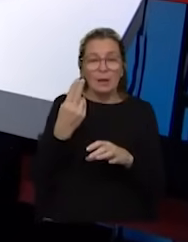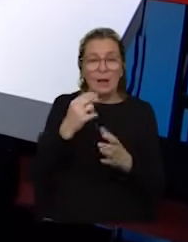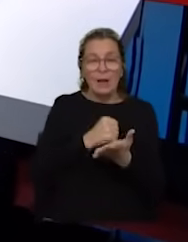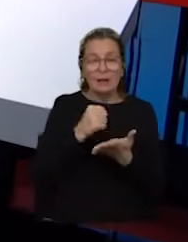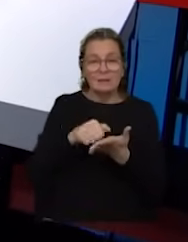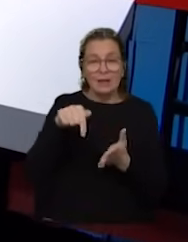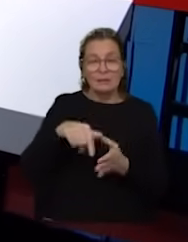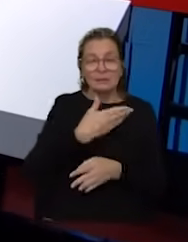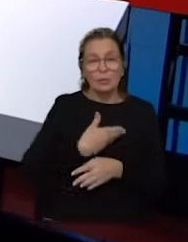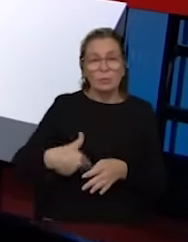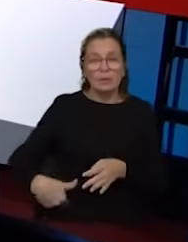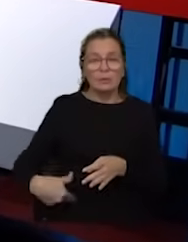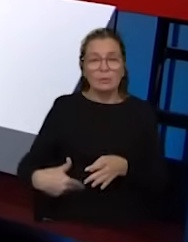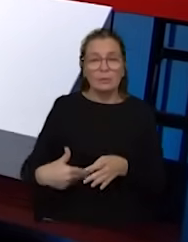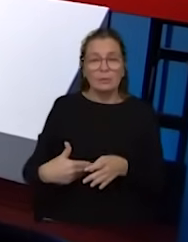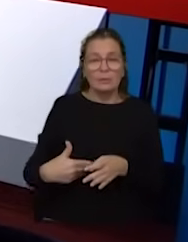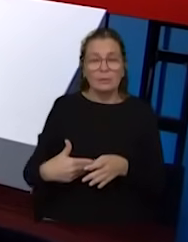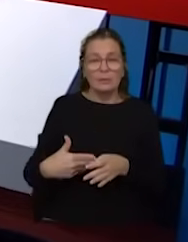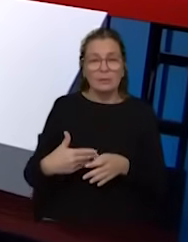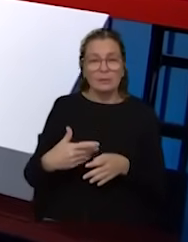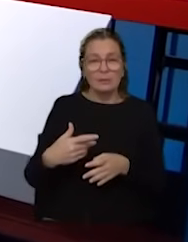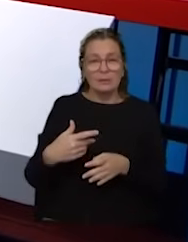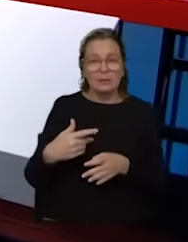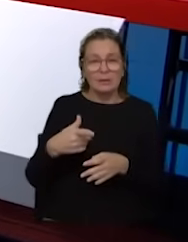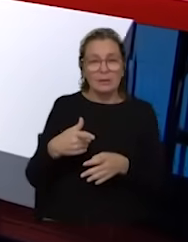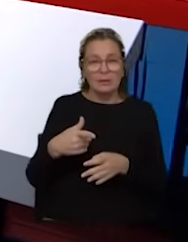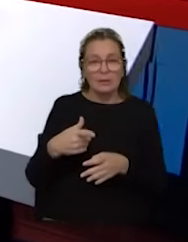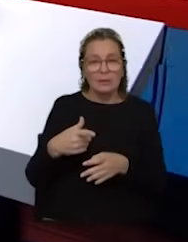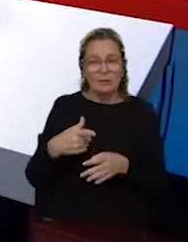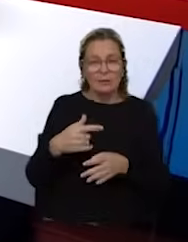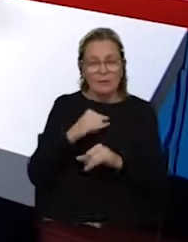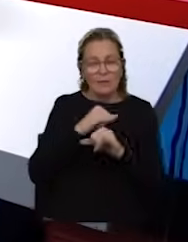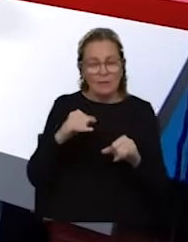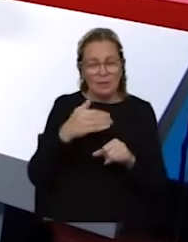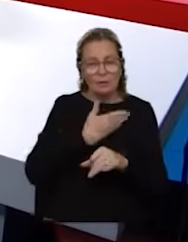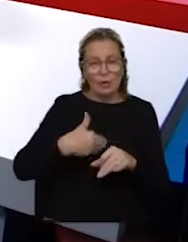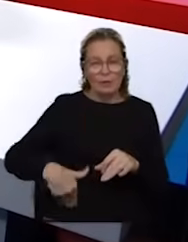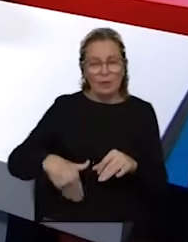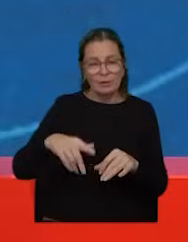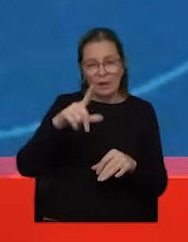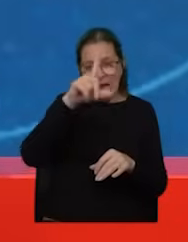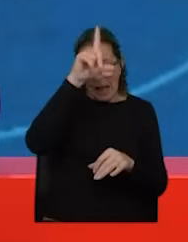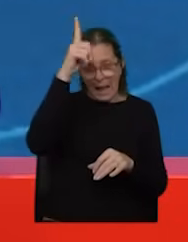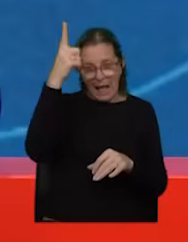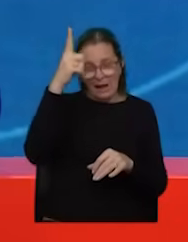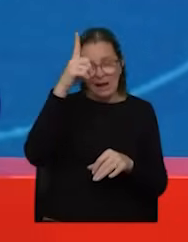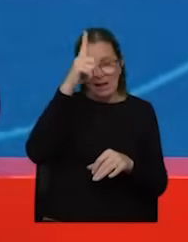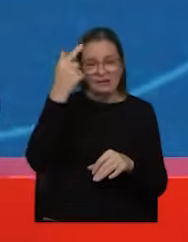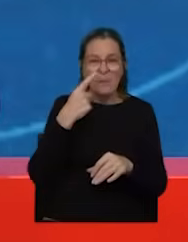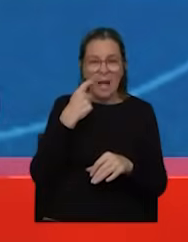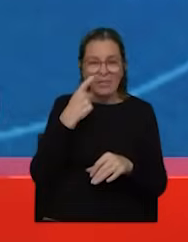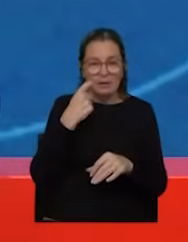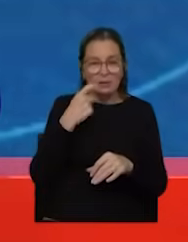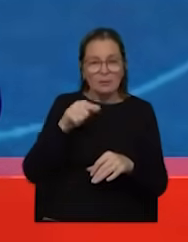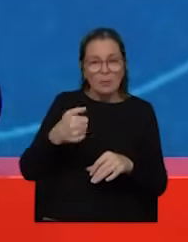este gobierno esc pasaron desde desde el fin del gobierno de la calle Herrera